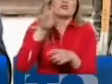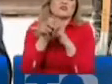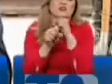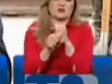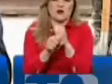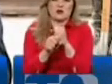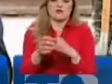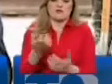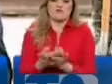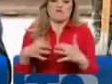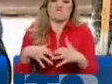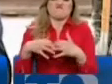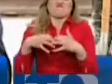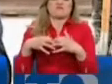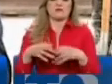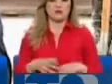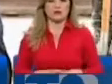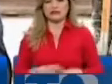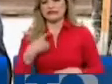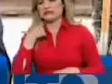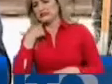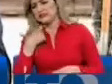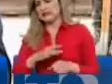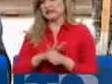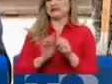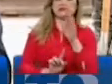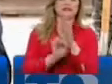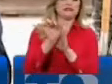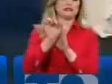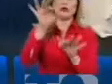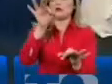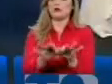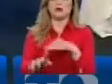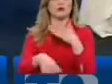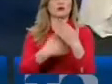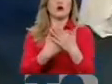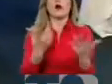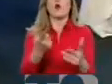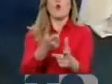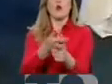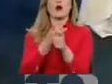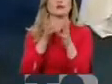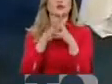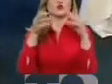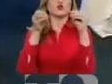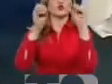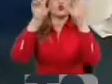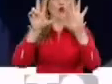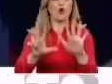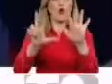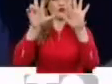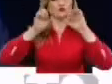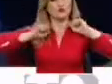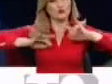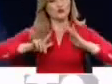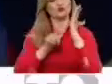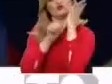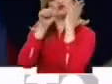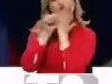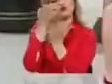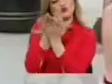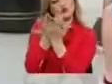afecta mucho al desarrollo de nuestros pueblos, debemos adoptar medidas urgentes. Informó que el 8 de septiembre el ministro de Economía y Finanzas